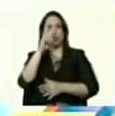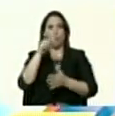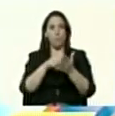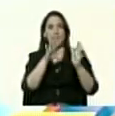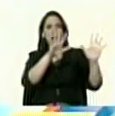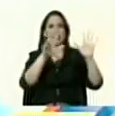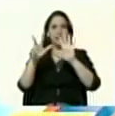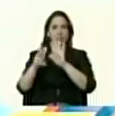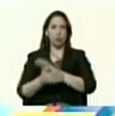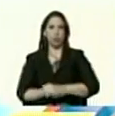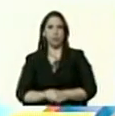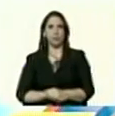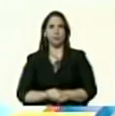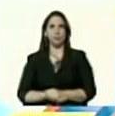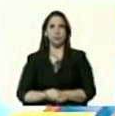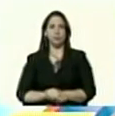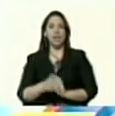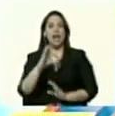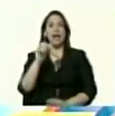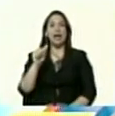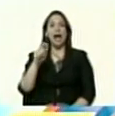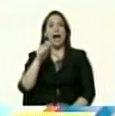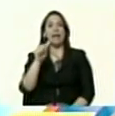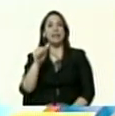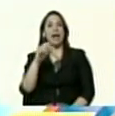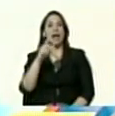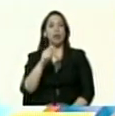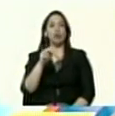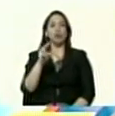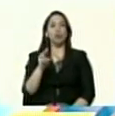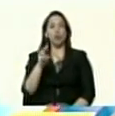2018, en el Catatumbo.